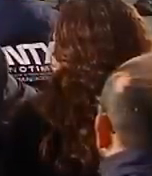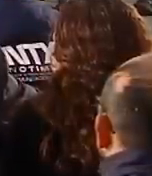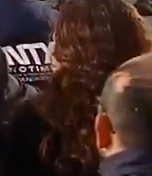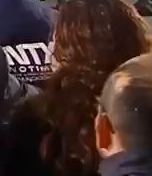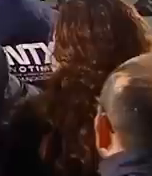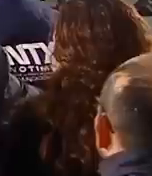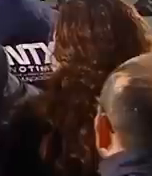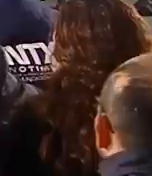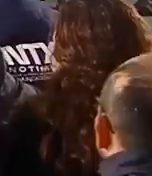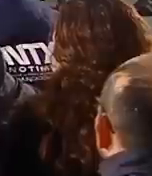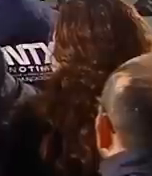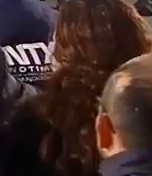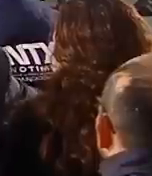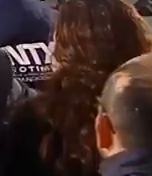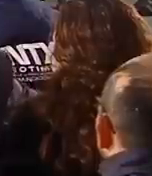de